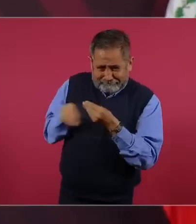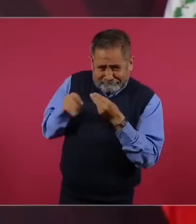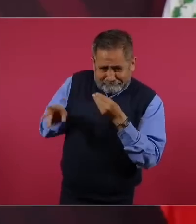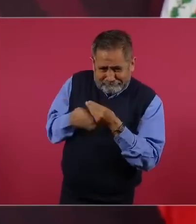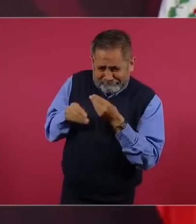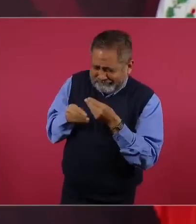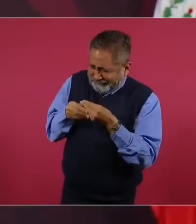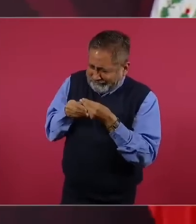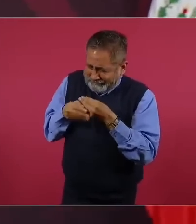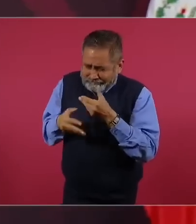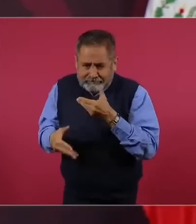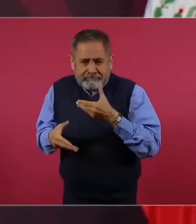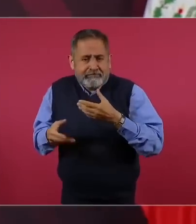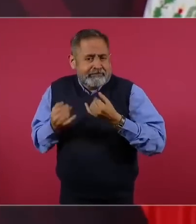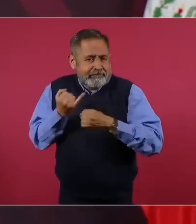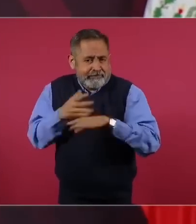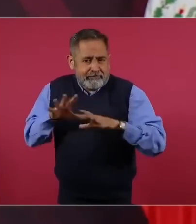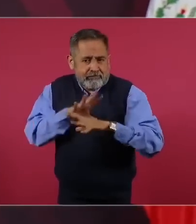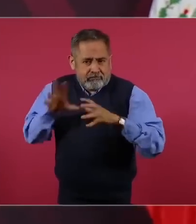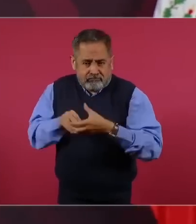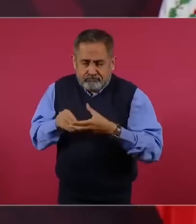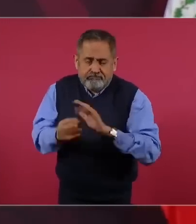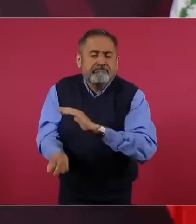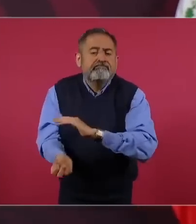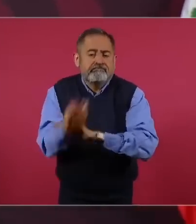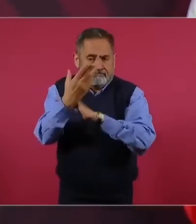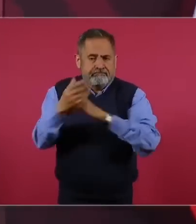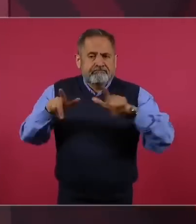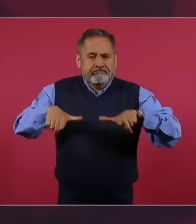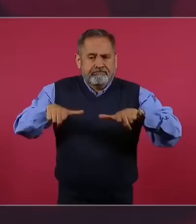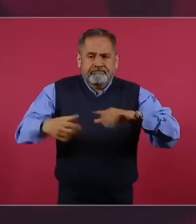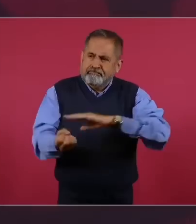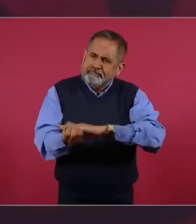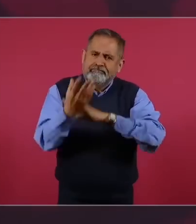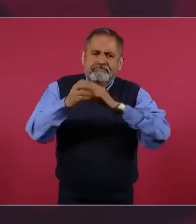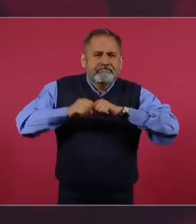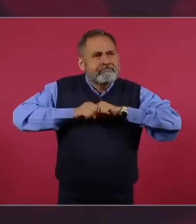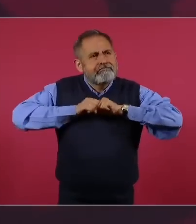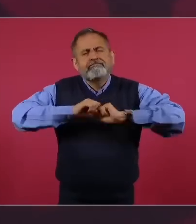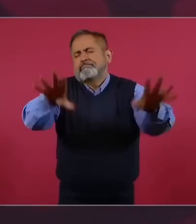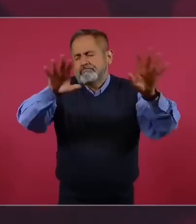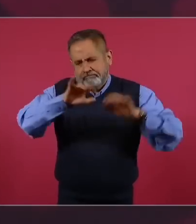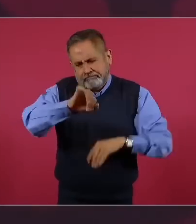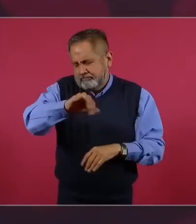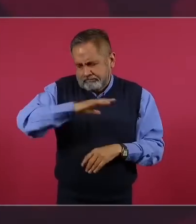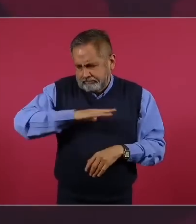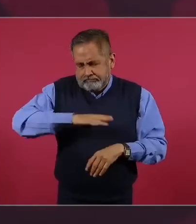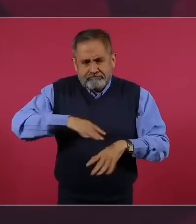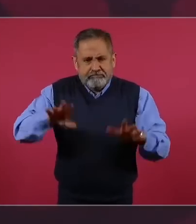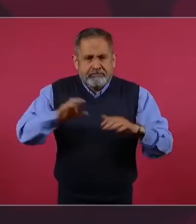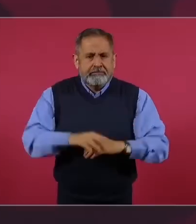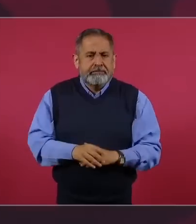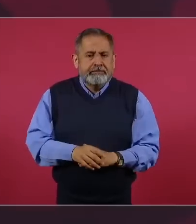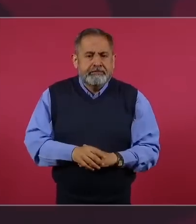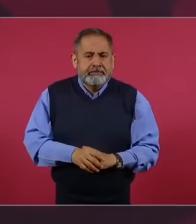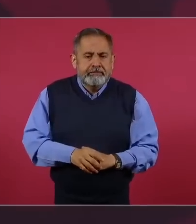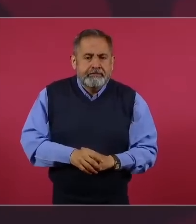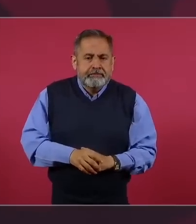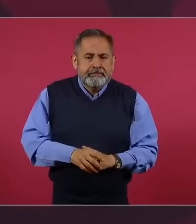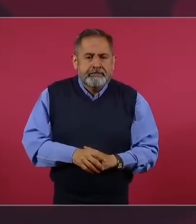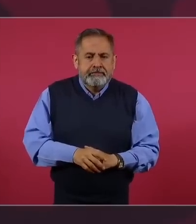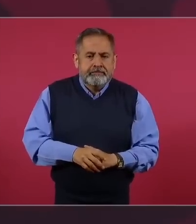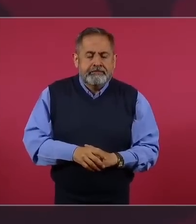con toda la información, se subiera a la página. Okay. ¿Sí? Entonces,